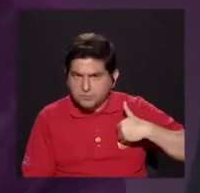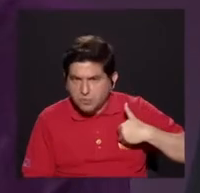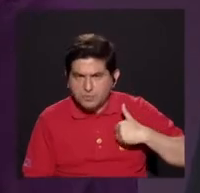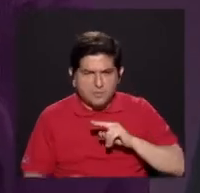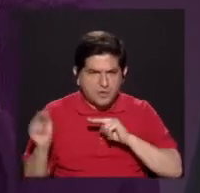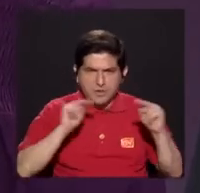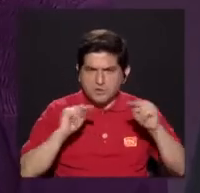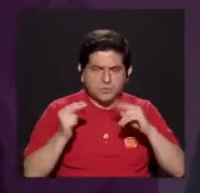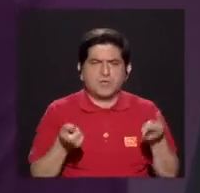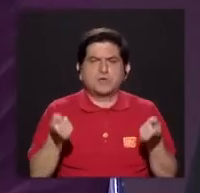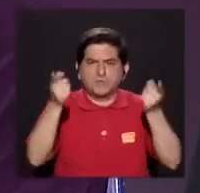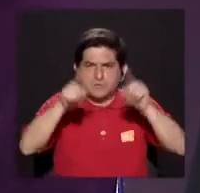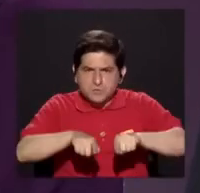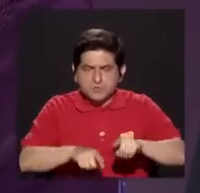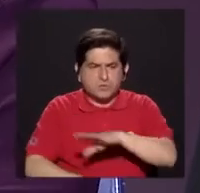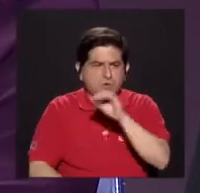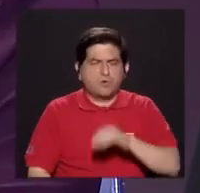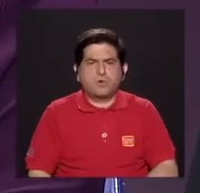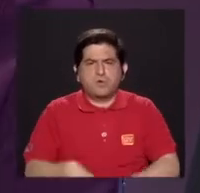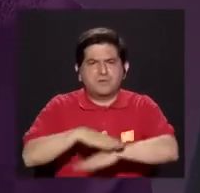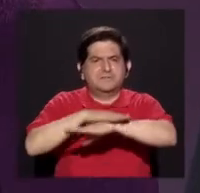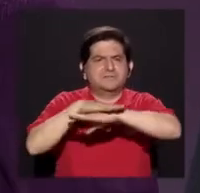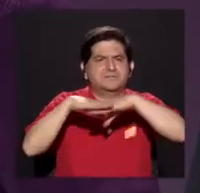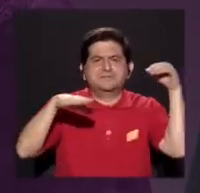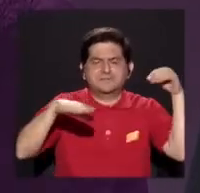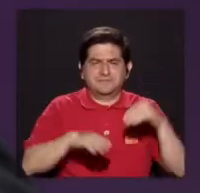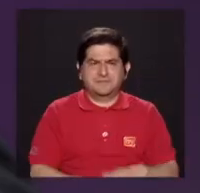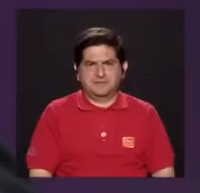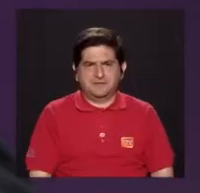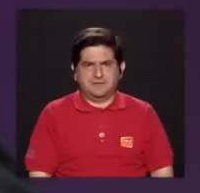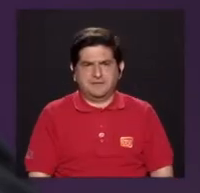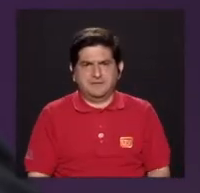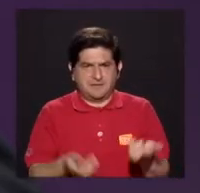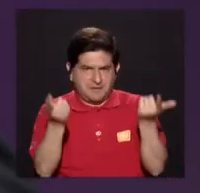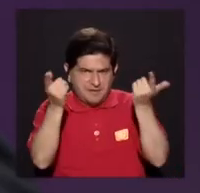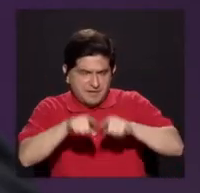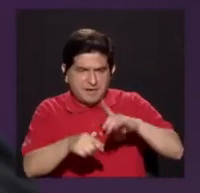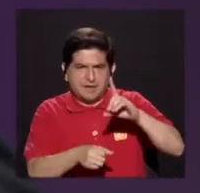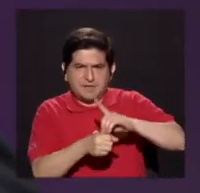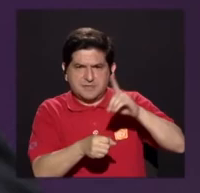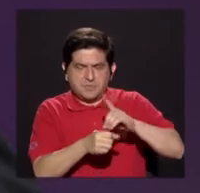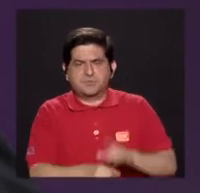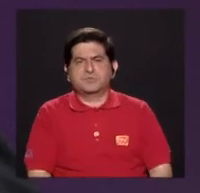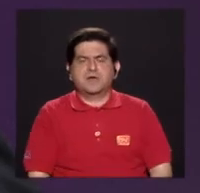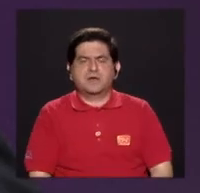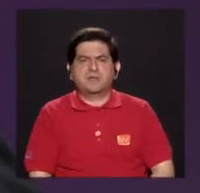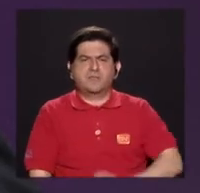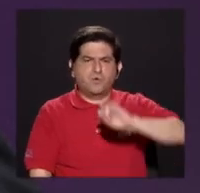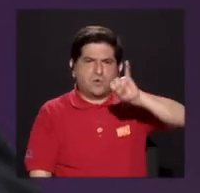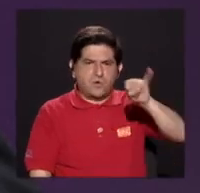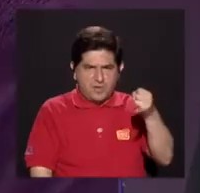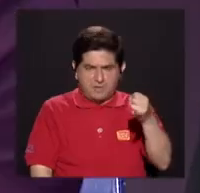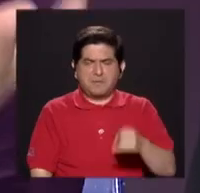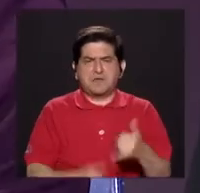las negociaciones que se daban? ¿O la salida de diputado Jiménez Sucar estaba